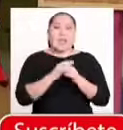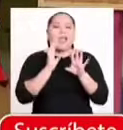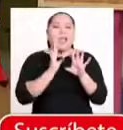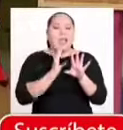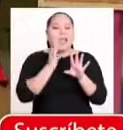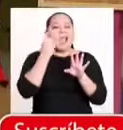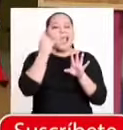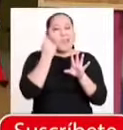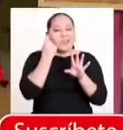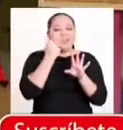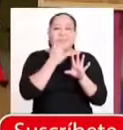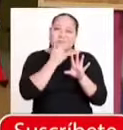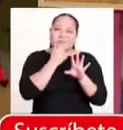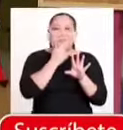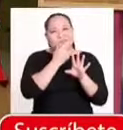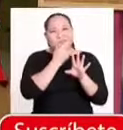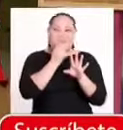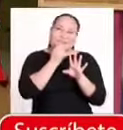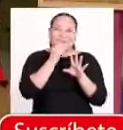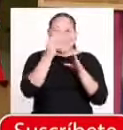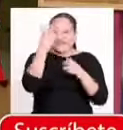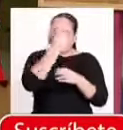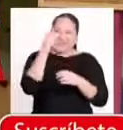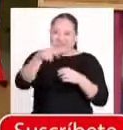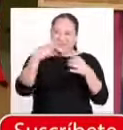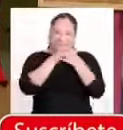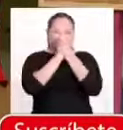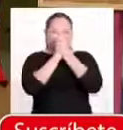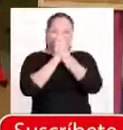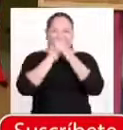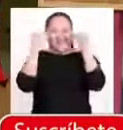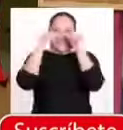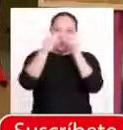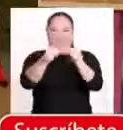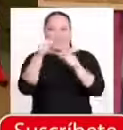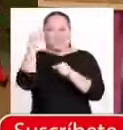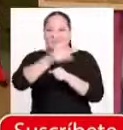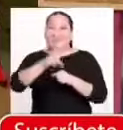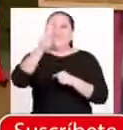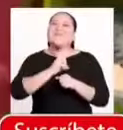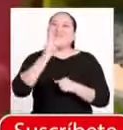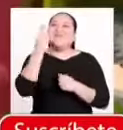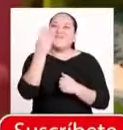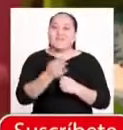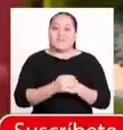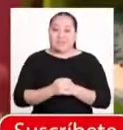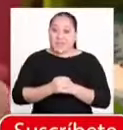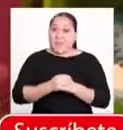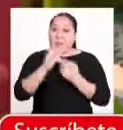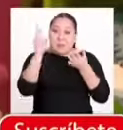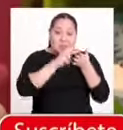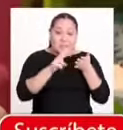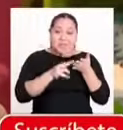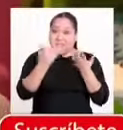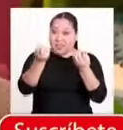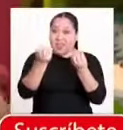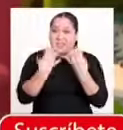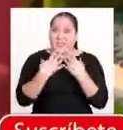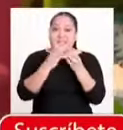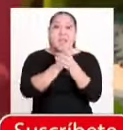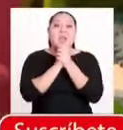entiendo! ¡Qué simpático, mi amigo! ¡Sigamos con el rojo! Vamos a leer qué nos